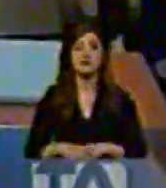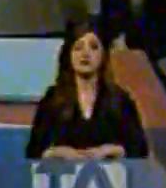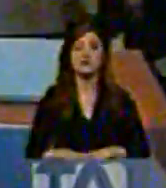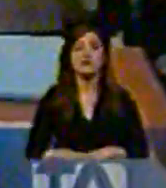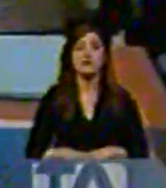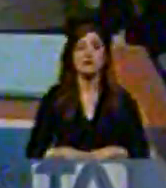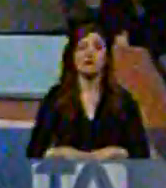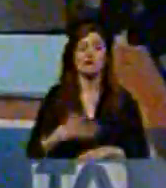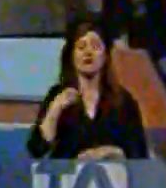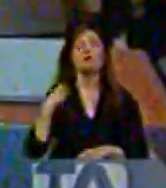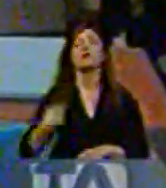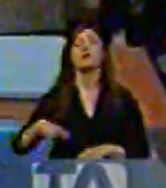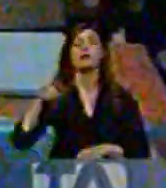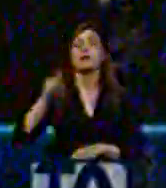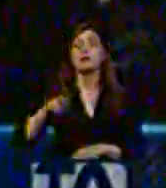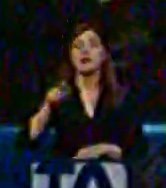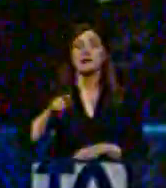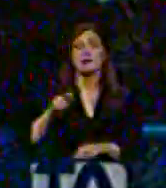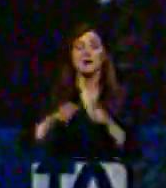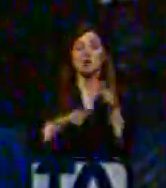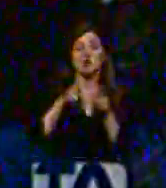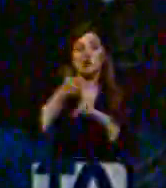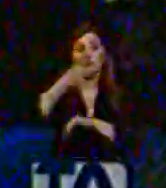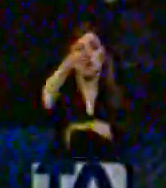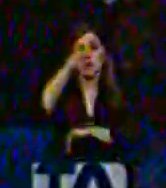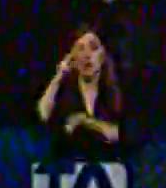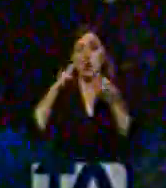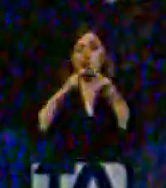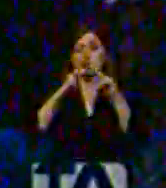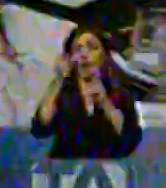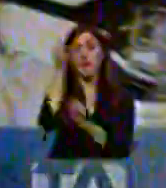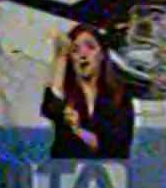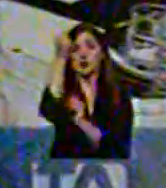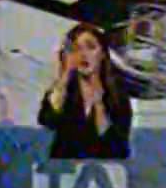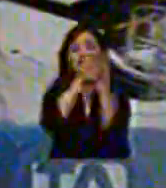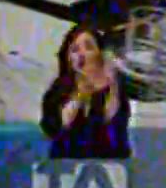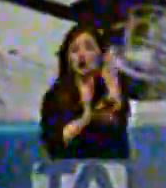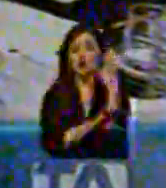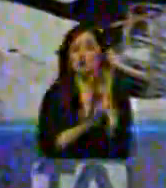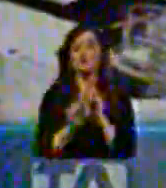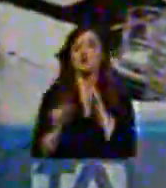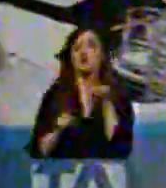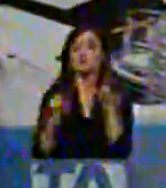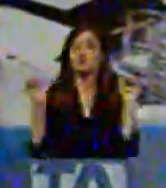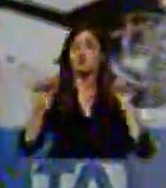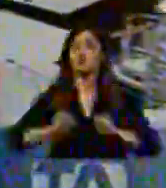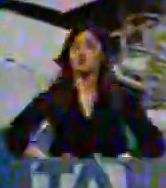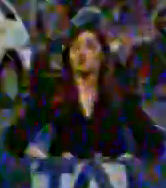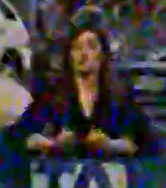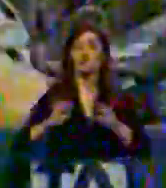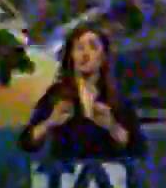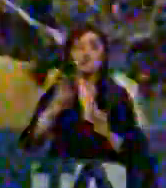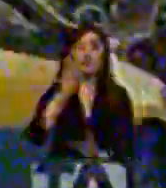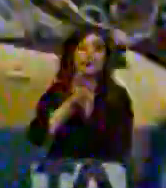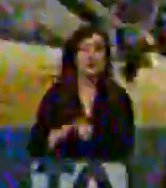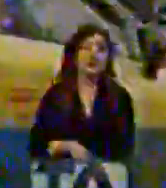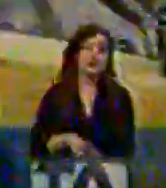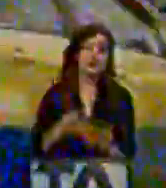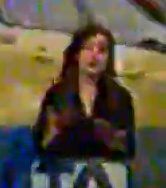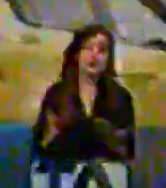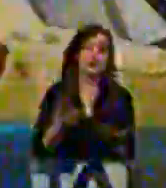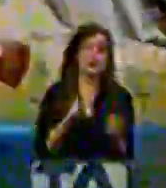con la necesidad de que sean personas del más alto nivel en conocimiento de derecho constitucional, aparece la posibilidad de que en el organismo no